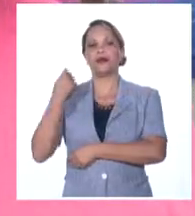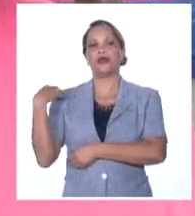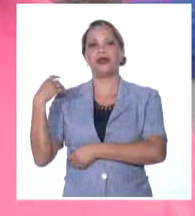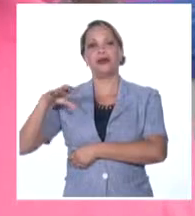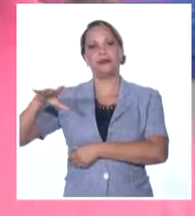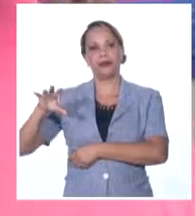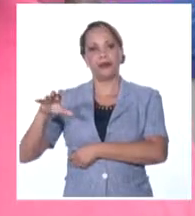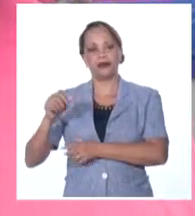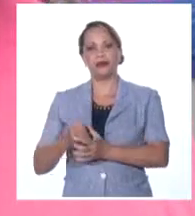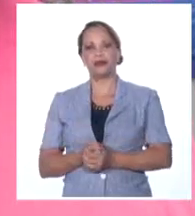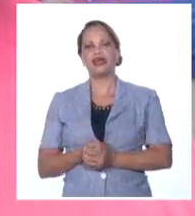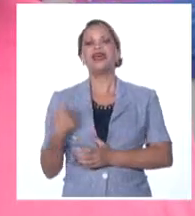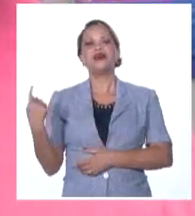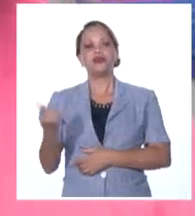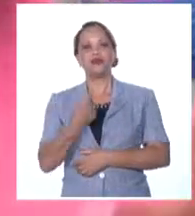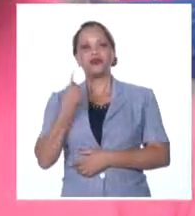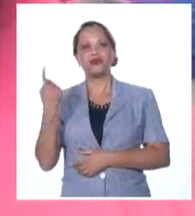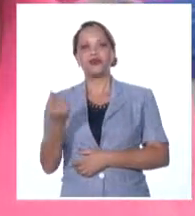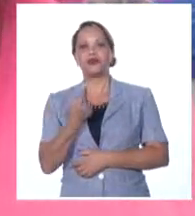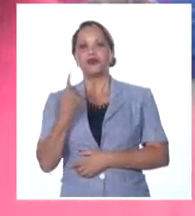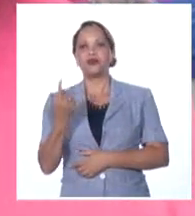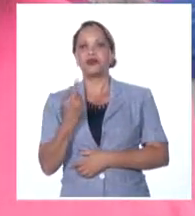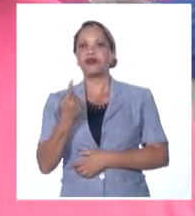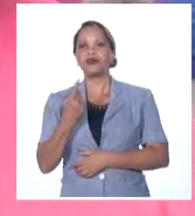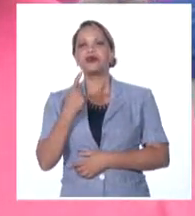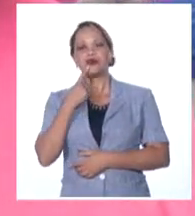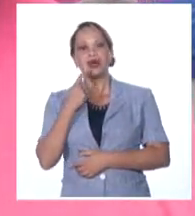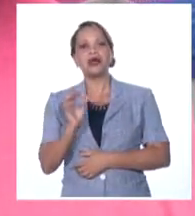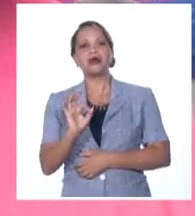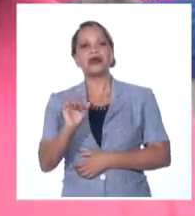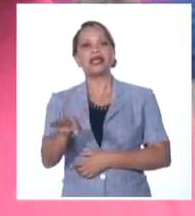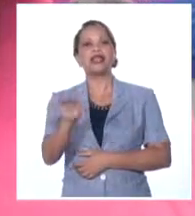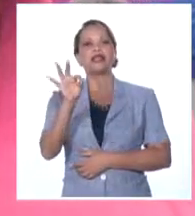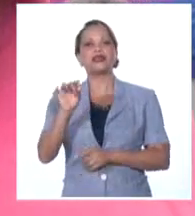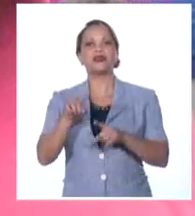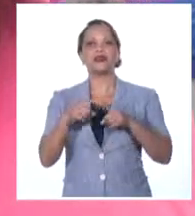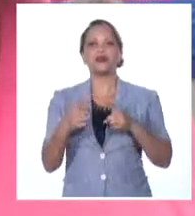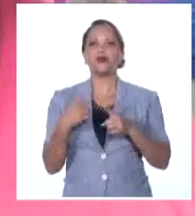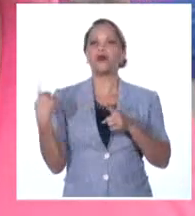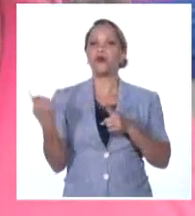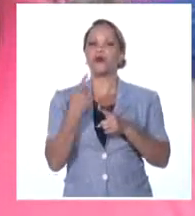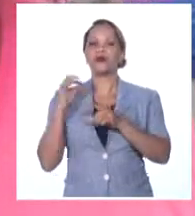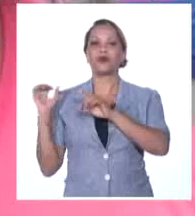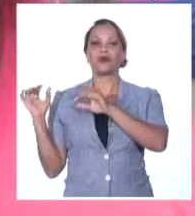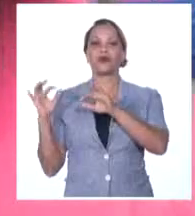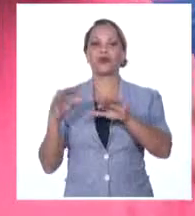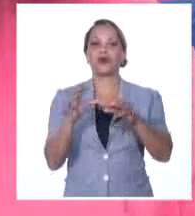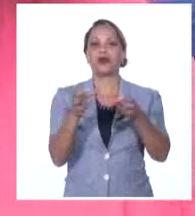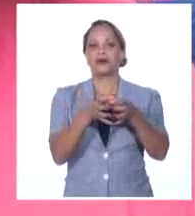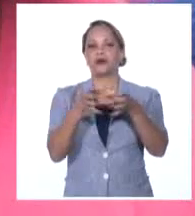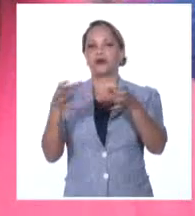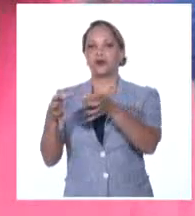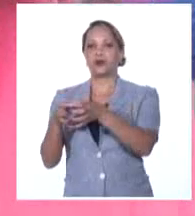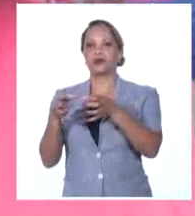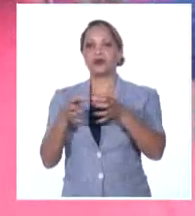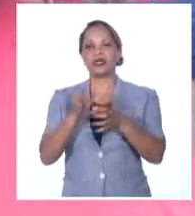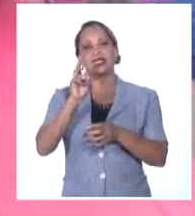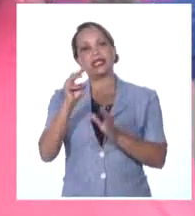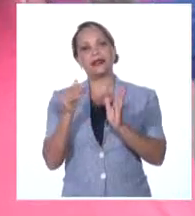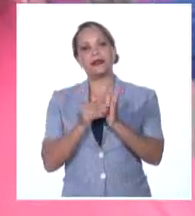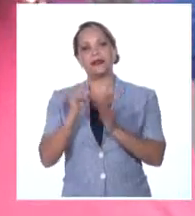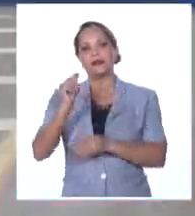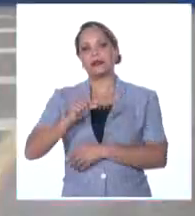precisamente tenemos como proyección desfilar un gran número de nuestros trabajadores, un 3.000 y pico